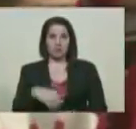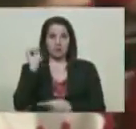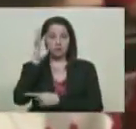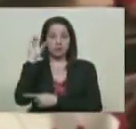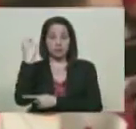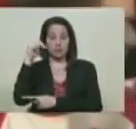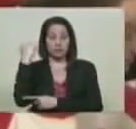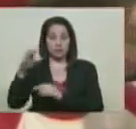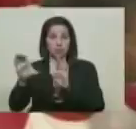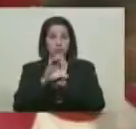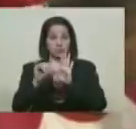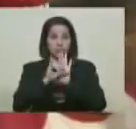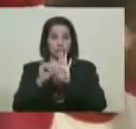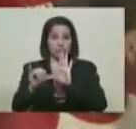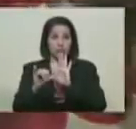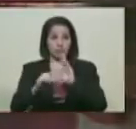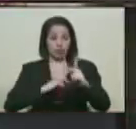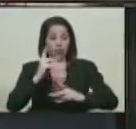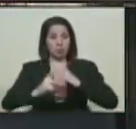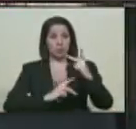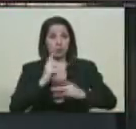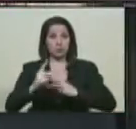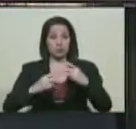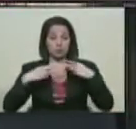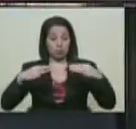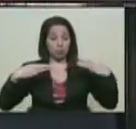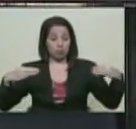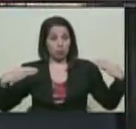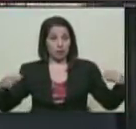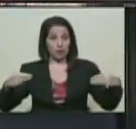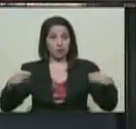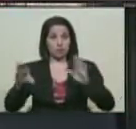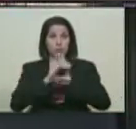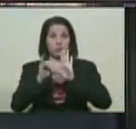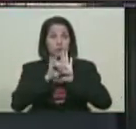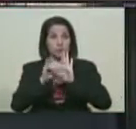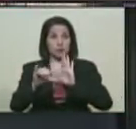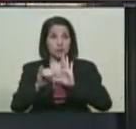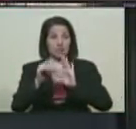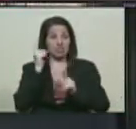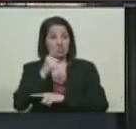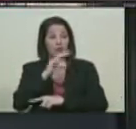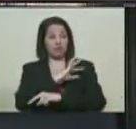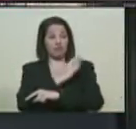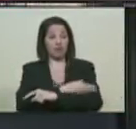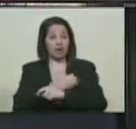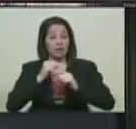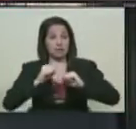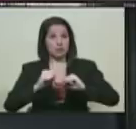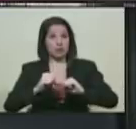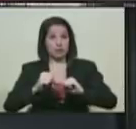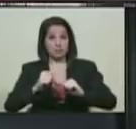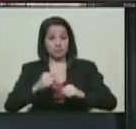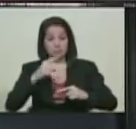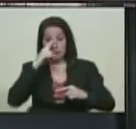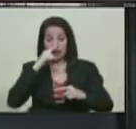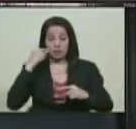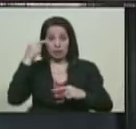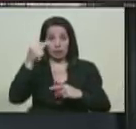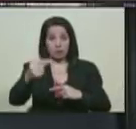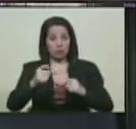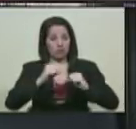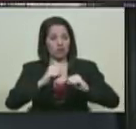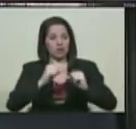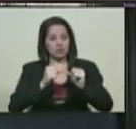Constituyente, proceso popular constituyente, que hay que fortalecer y consolidar en el transcurso de este año.